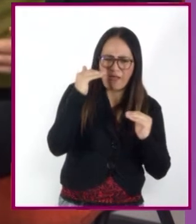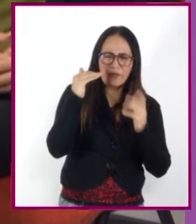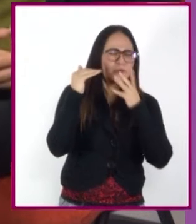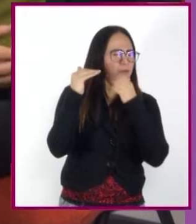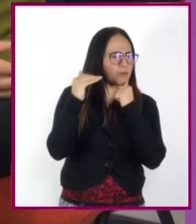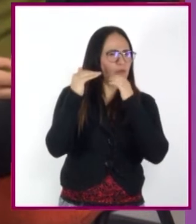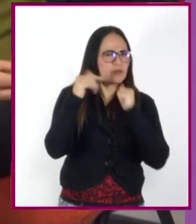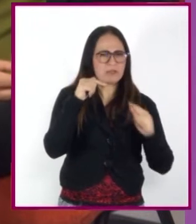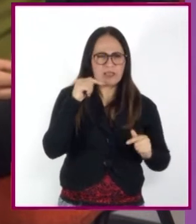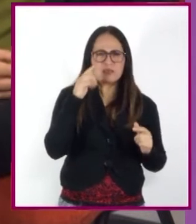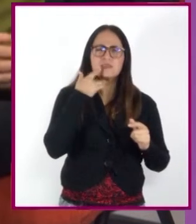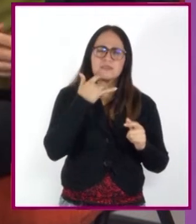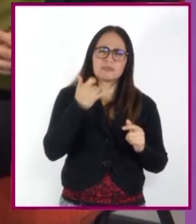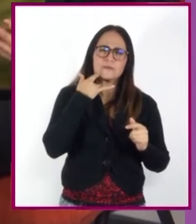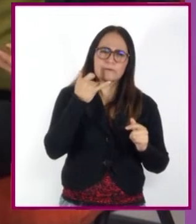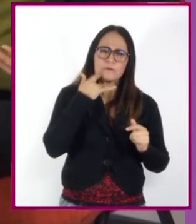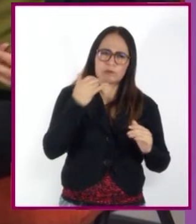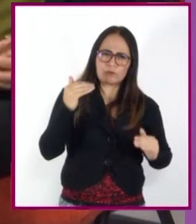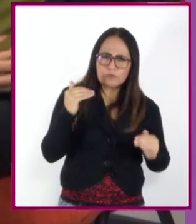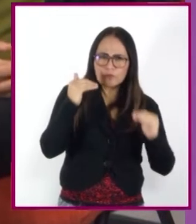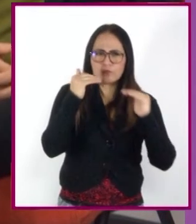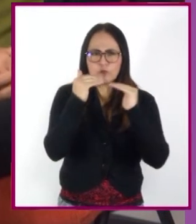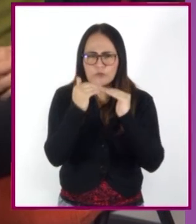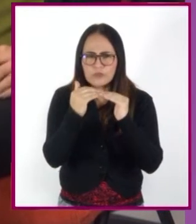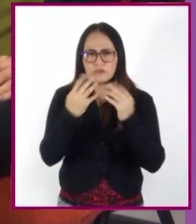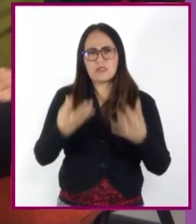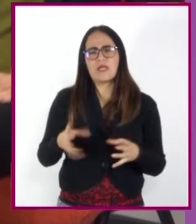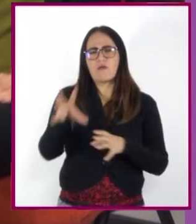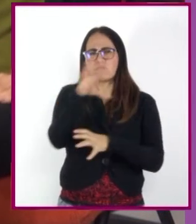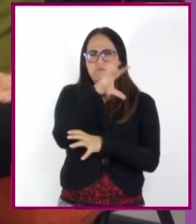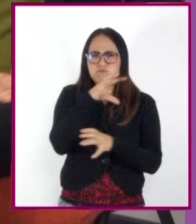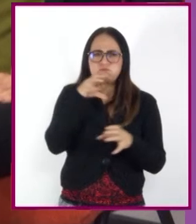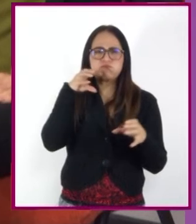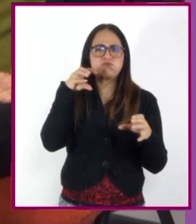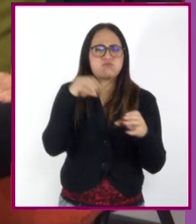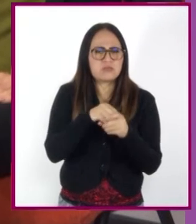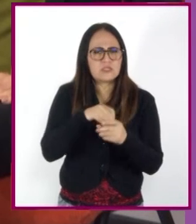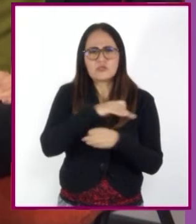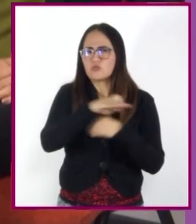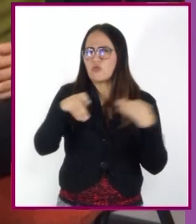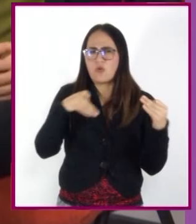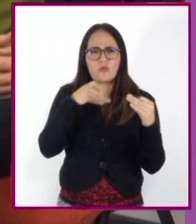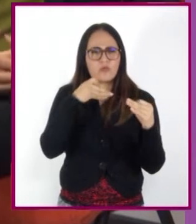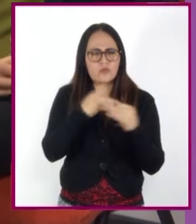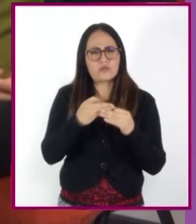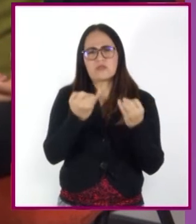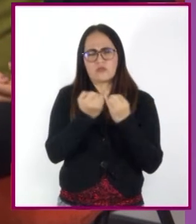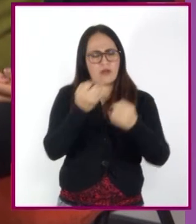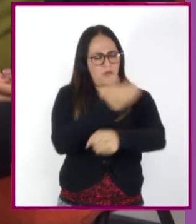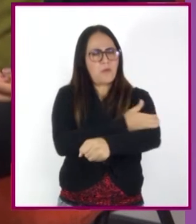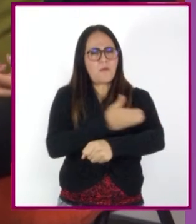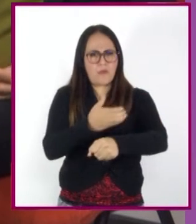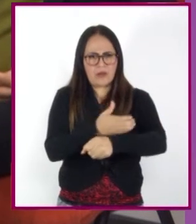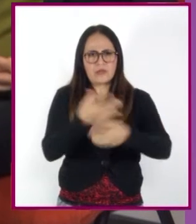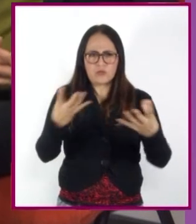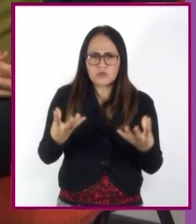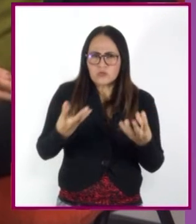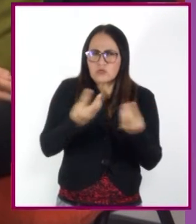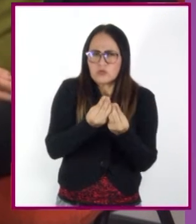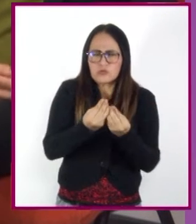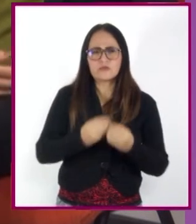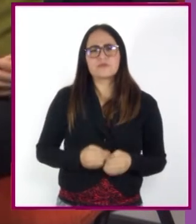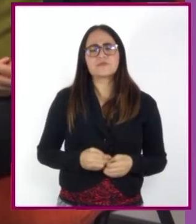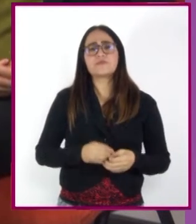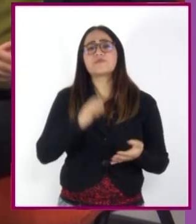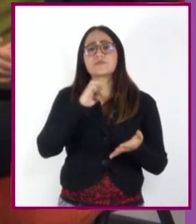genera la exclusión social, ya que luchan por incluir y ser incluidos, al igual que a sus demás compañeros. Un ejemplo de